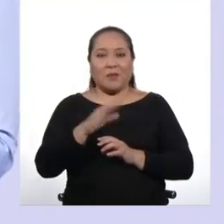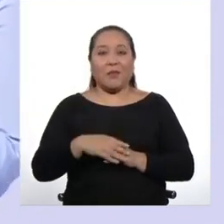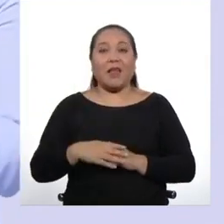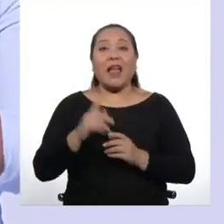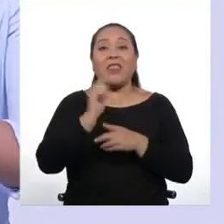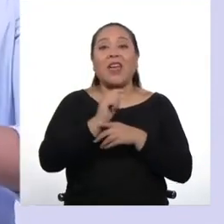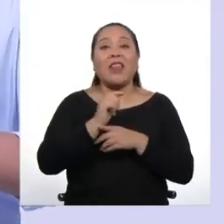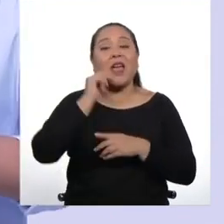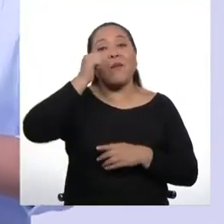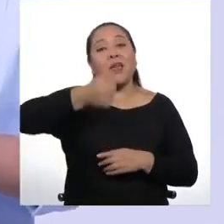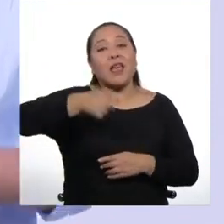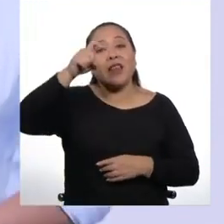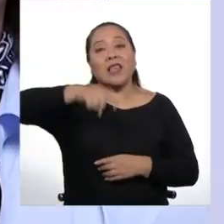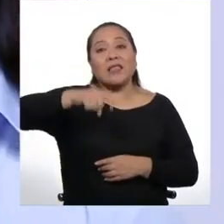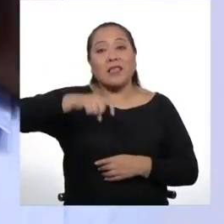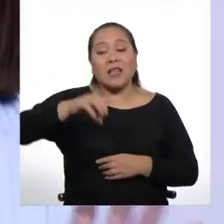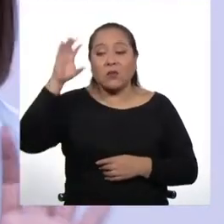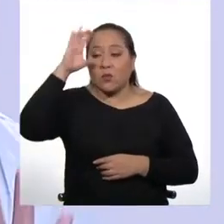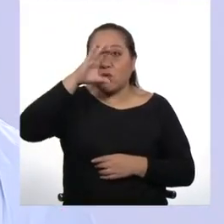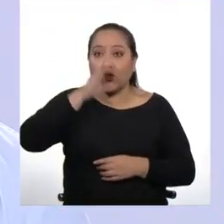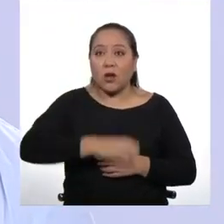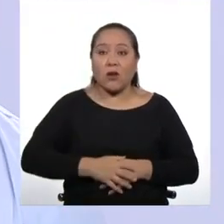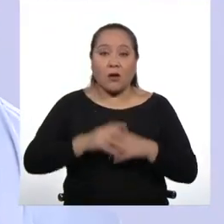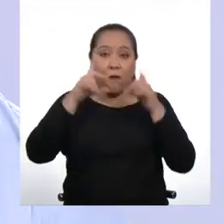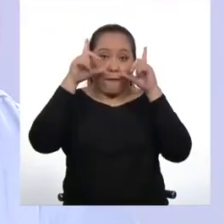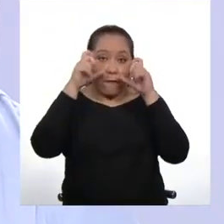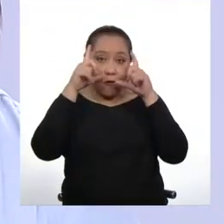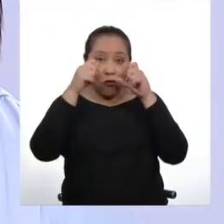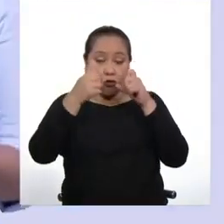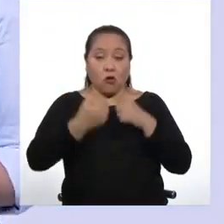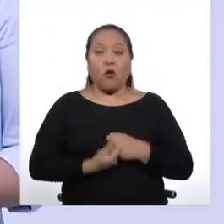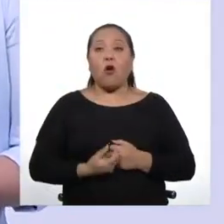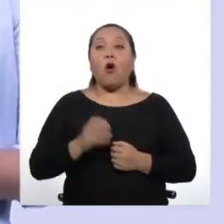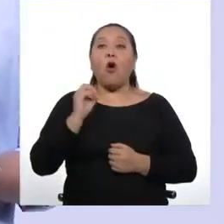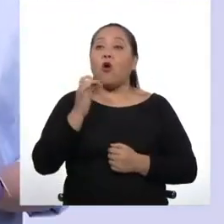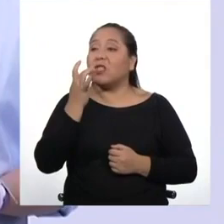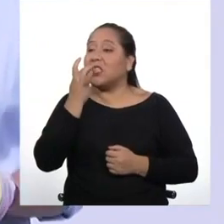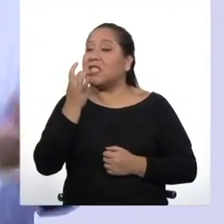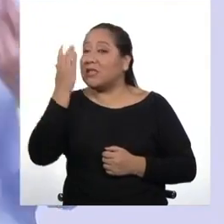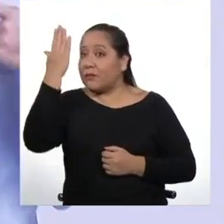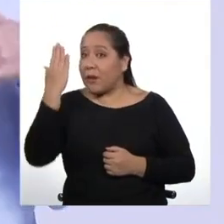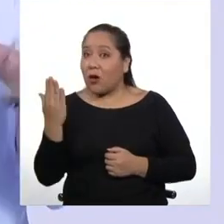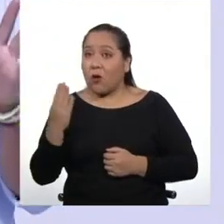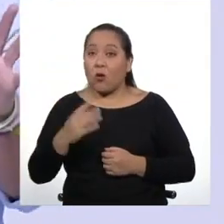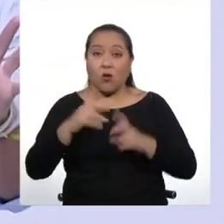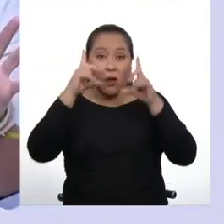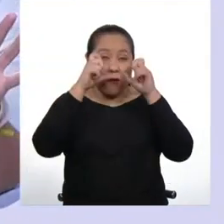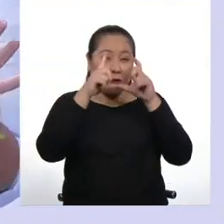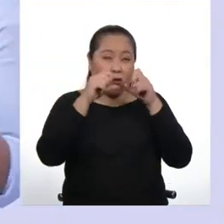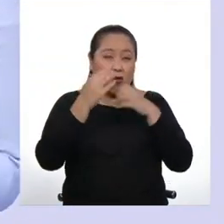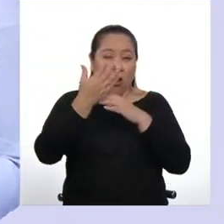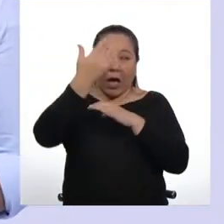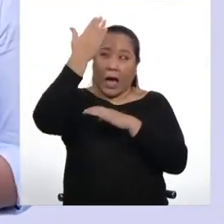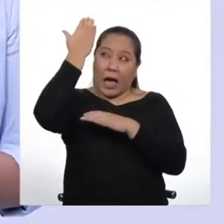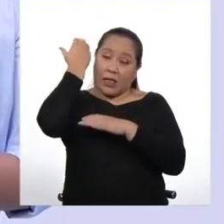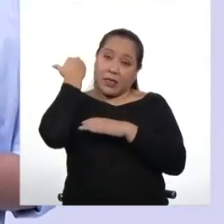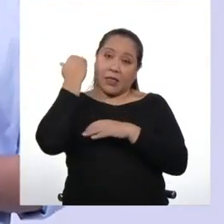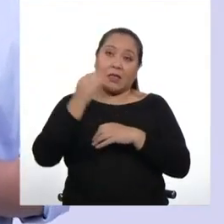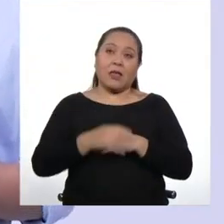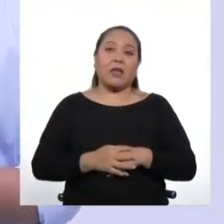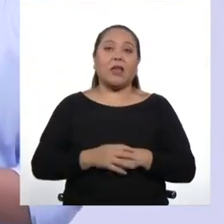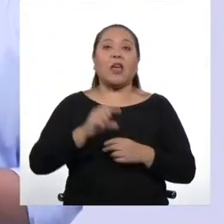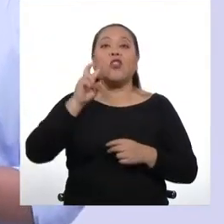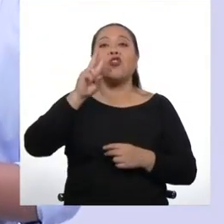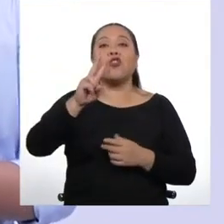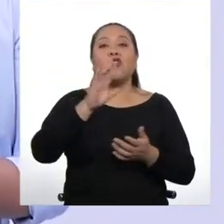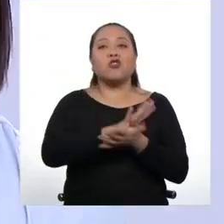de mañana necesitarás conseguir una foto actual o un espejo, una foto de hace unos años y 2